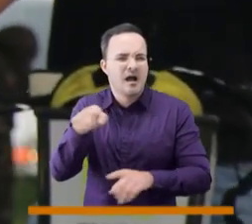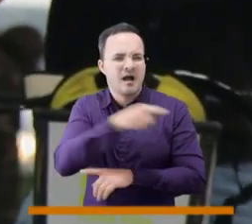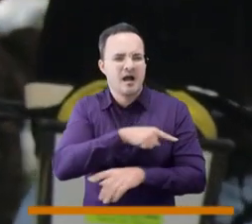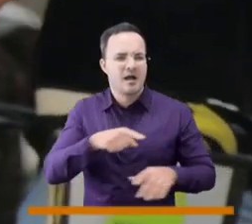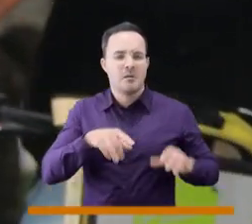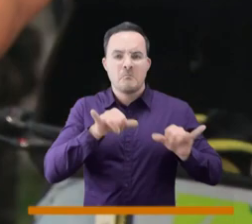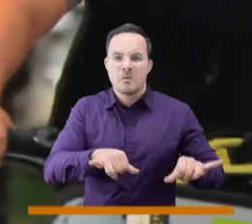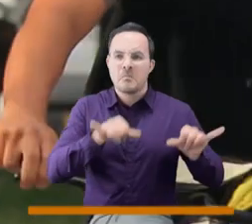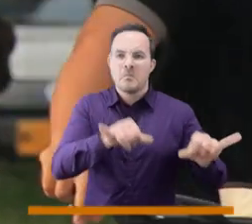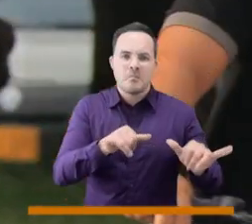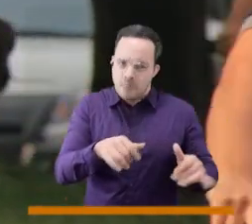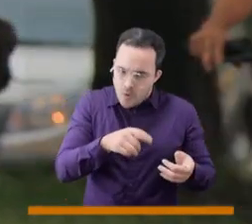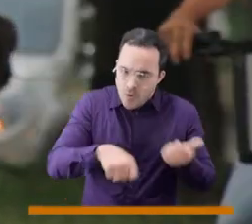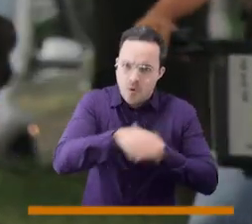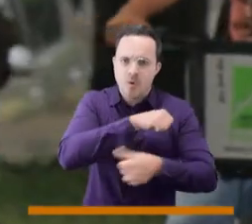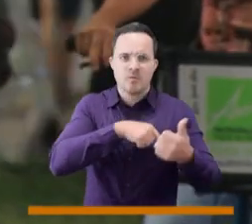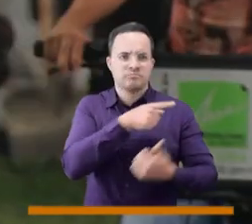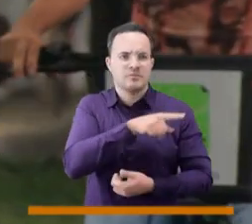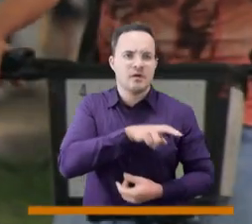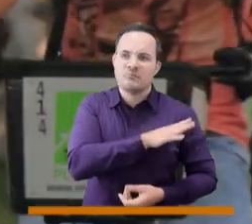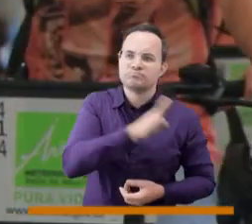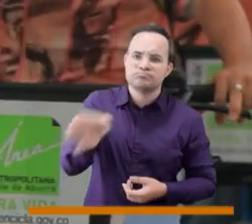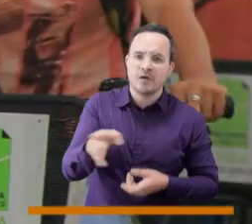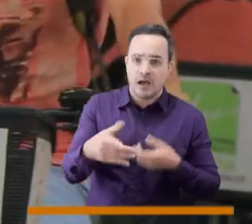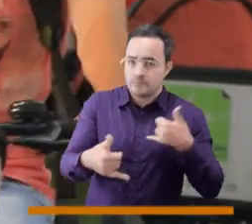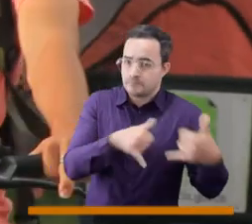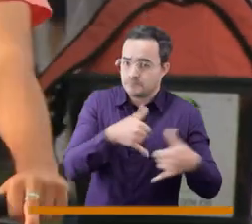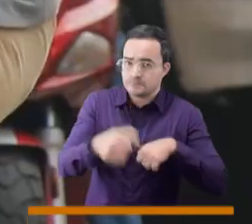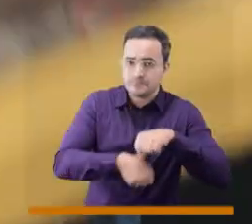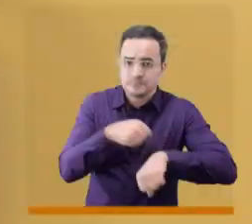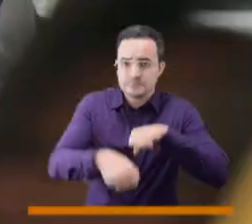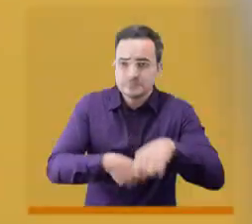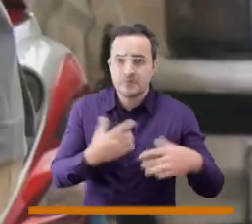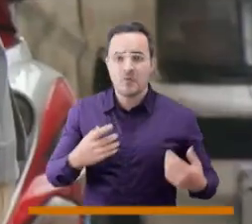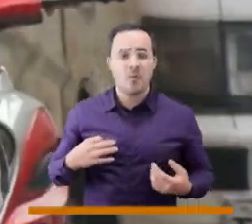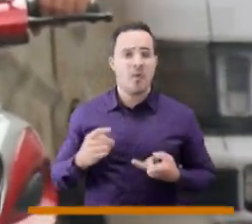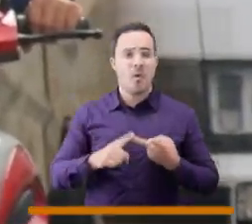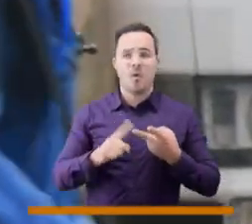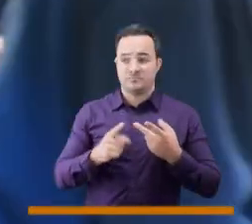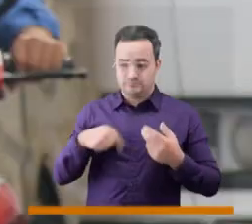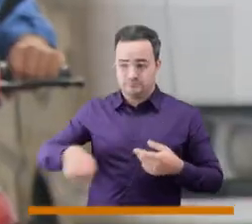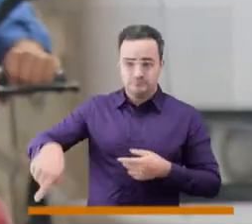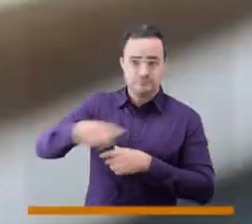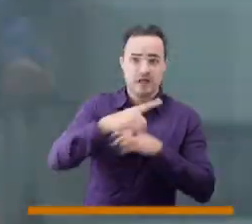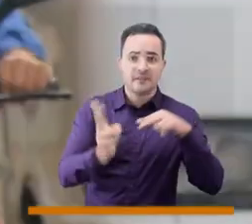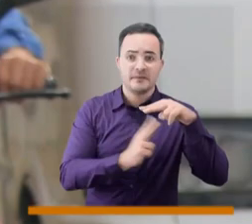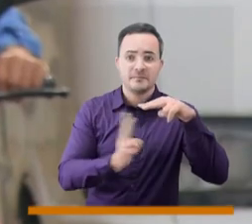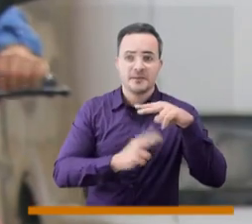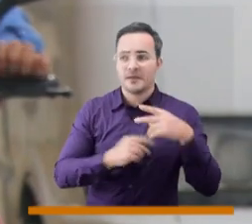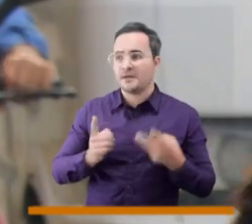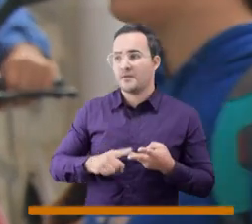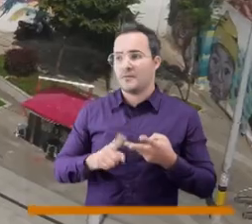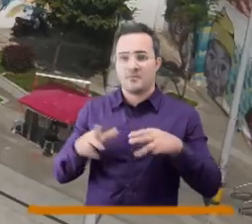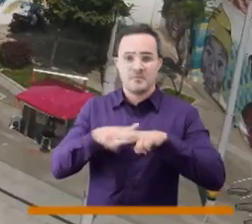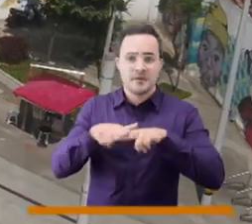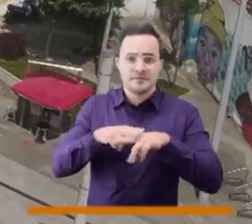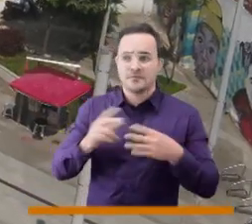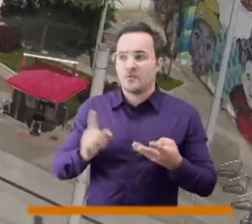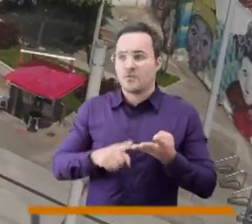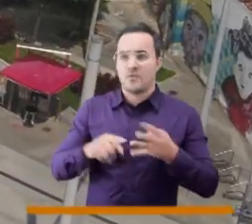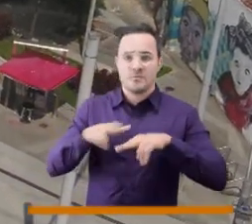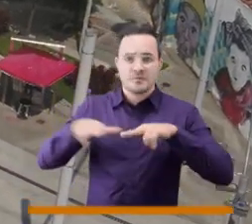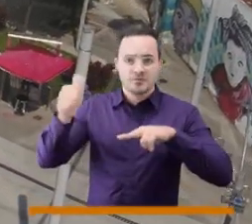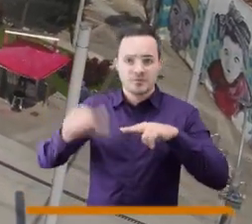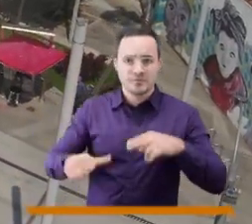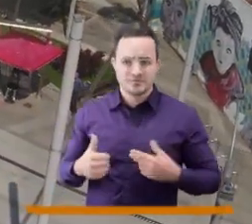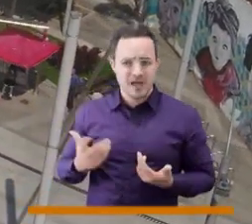Valentina, de la bicicleta. También promover, por aquí pasa el tranvía, por aquí pasa el metro, o el Metro Plus,